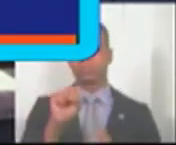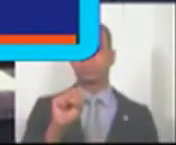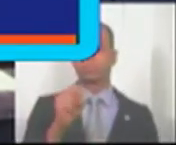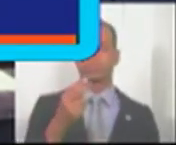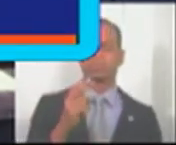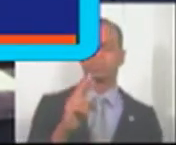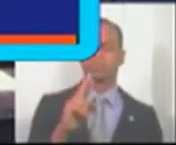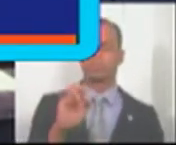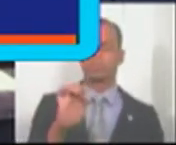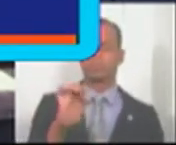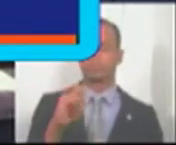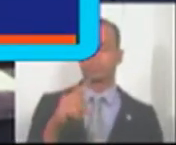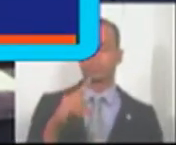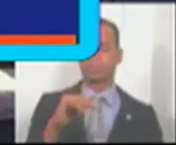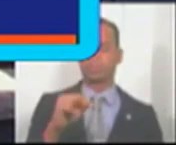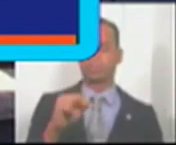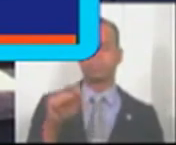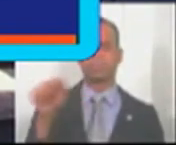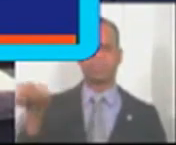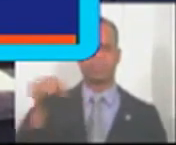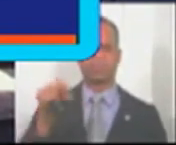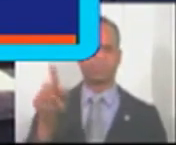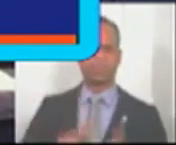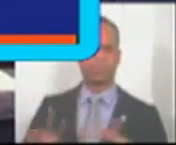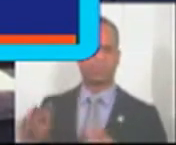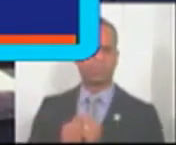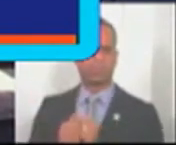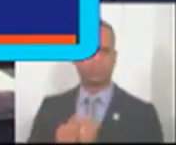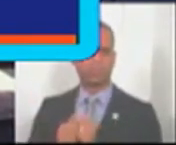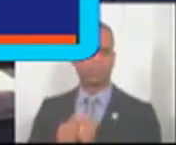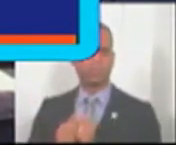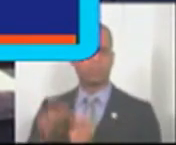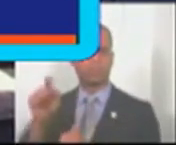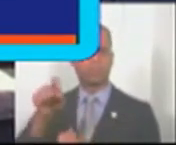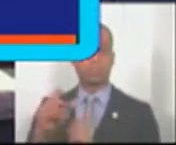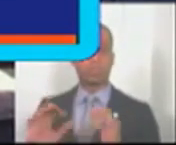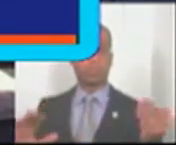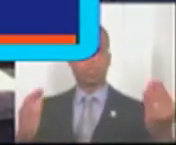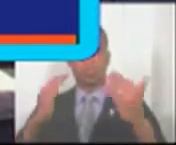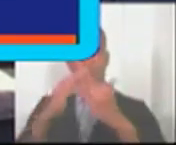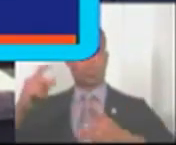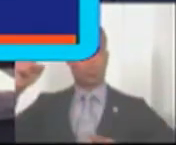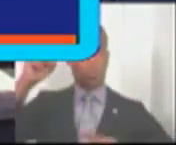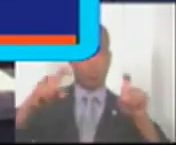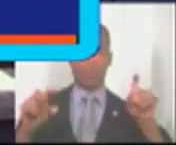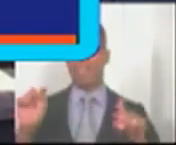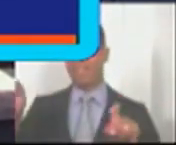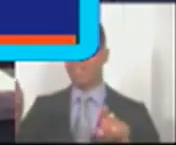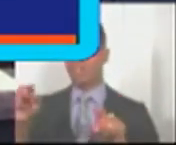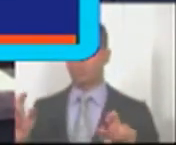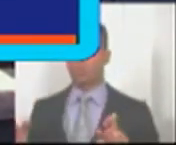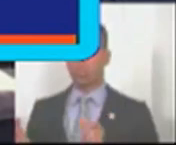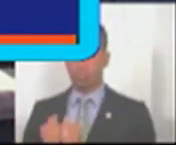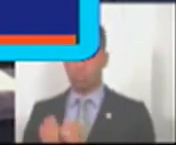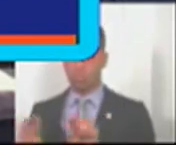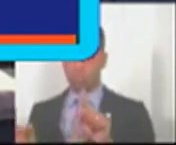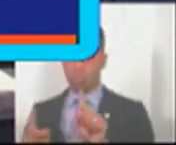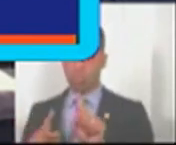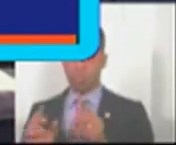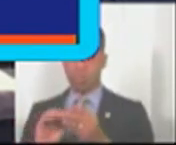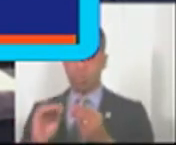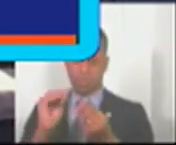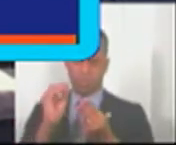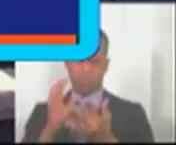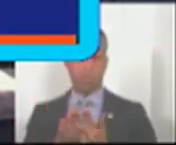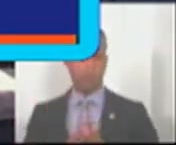que acompañan a los que escalan esas infinitas alturas, los sherpas dicen algo